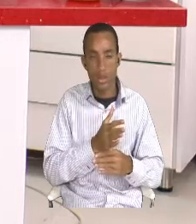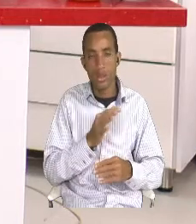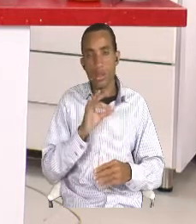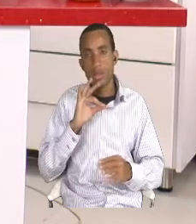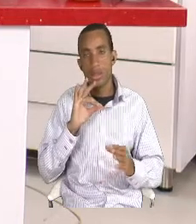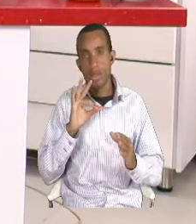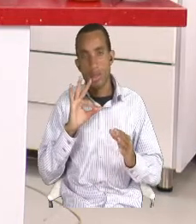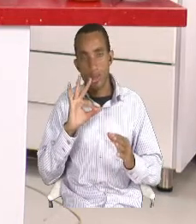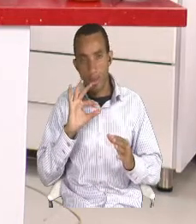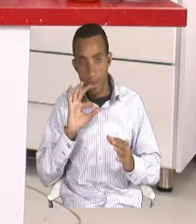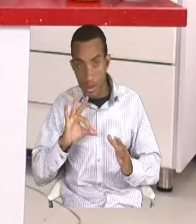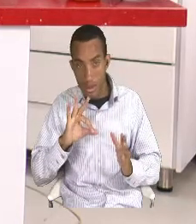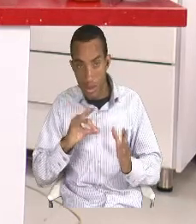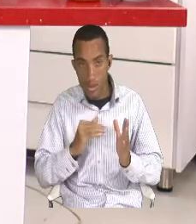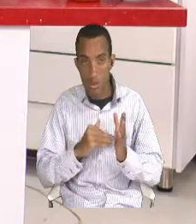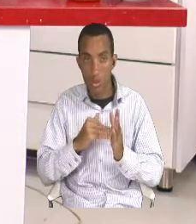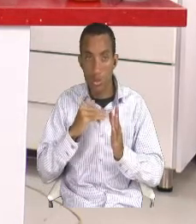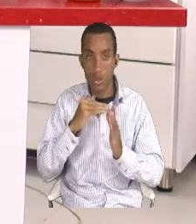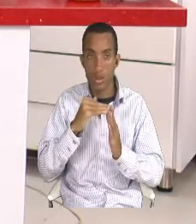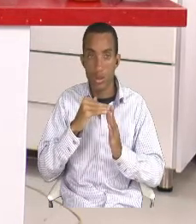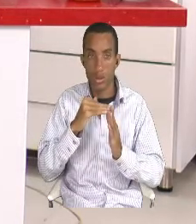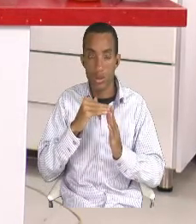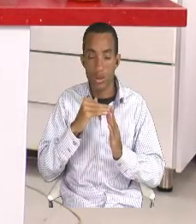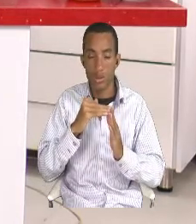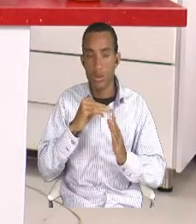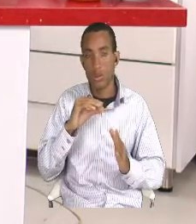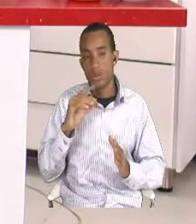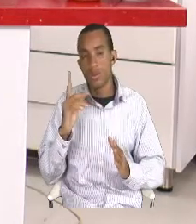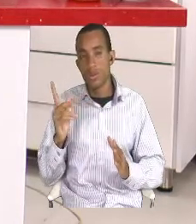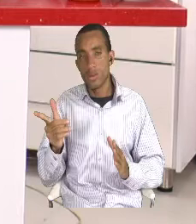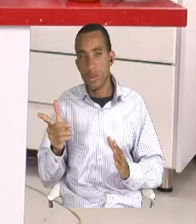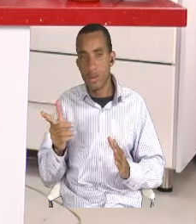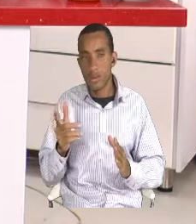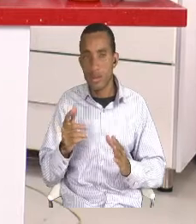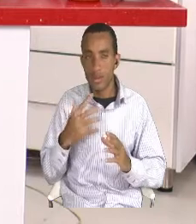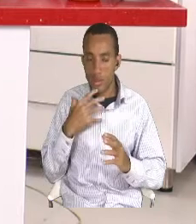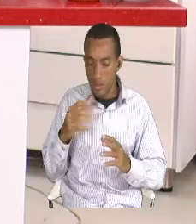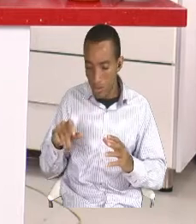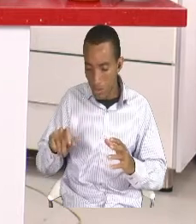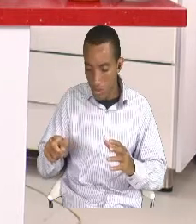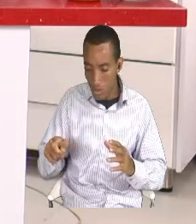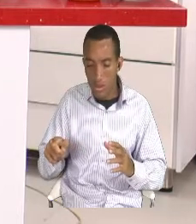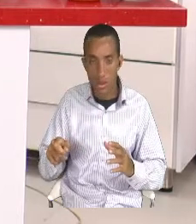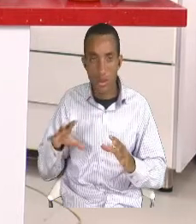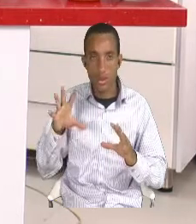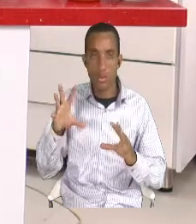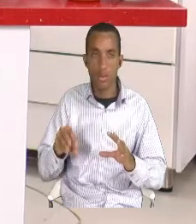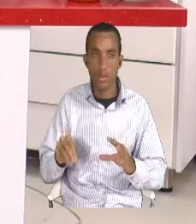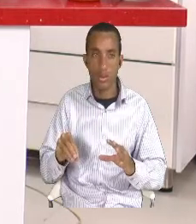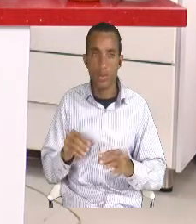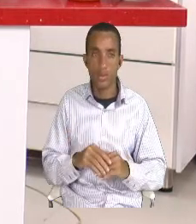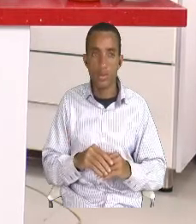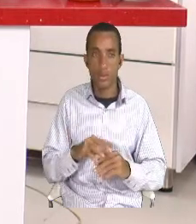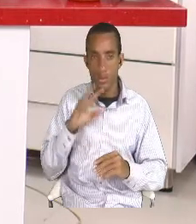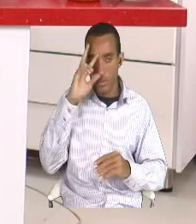entonces la idea es que nos quede jugosa. Acá voy a prender este otra vez. Apago este. Uh-huh. Perdón, me equivoqué.